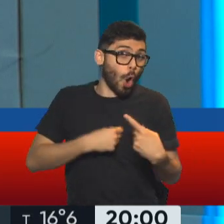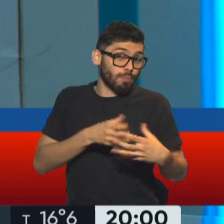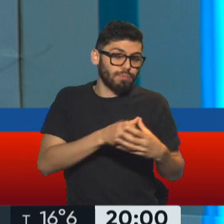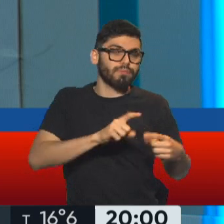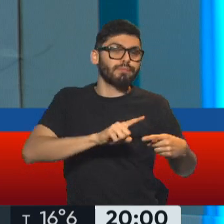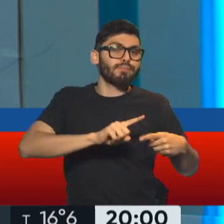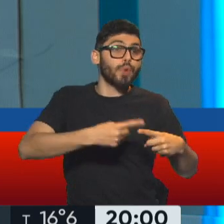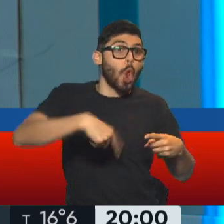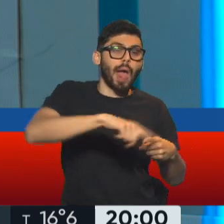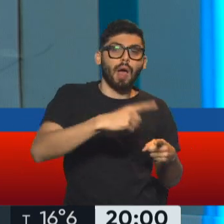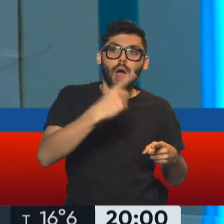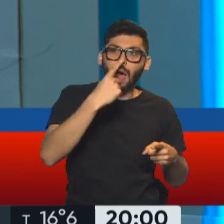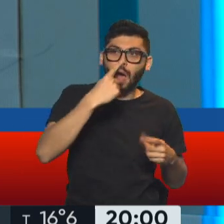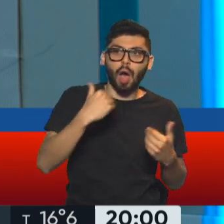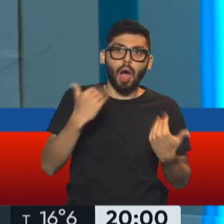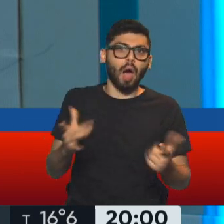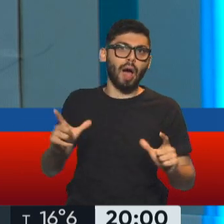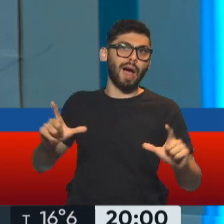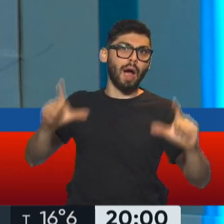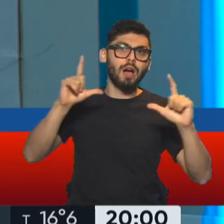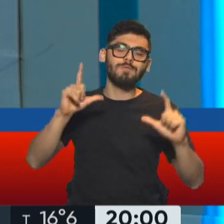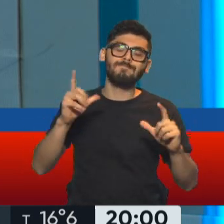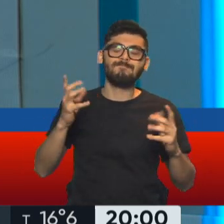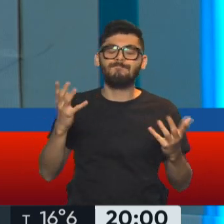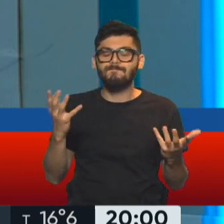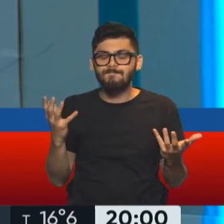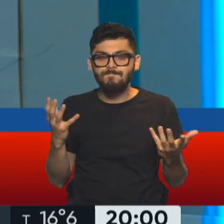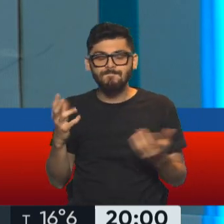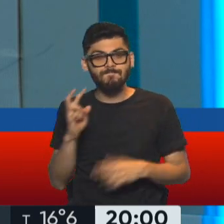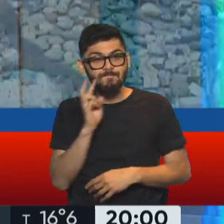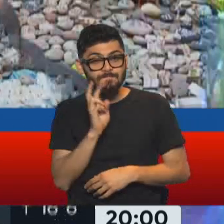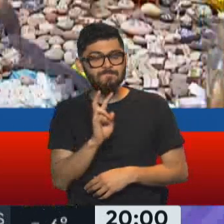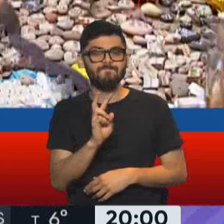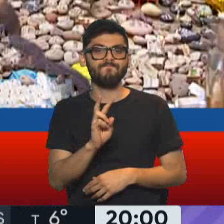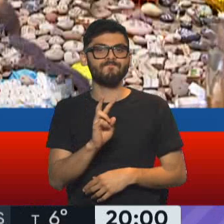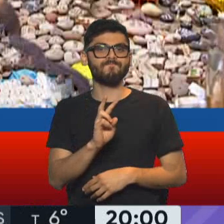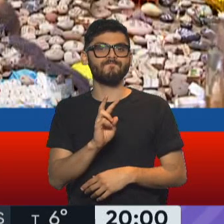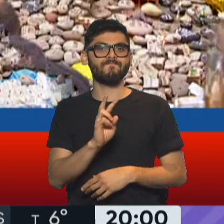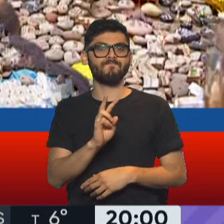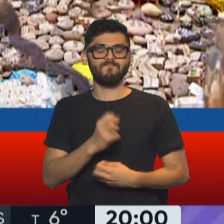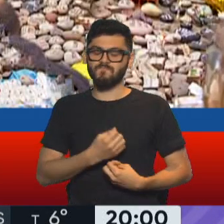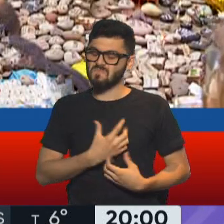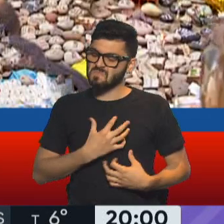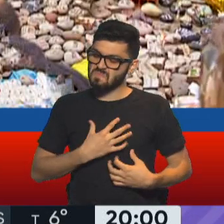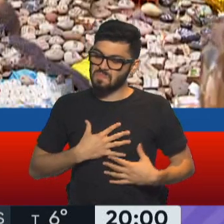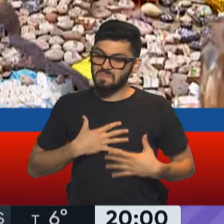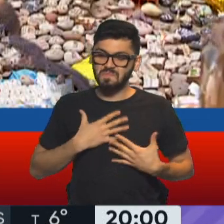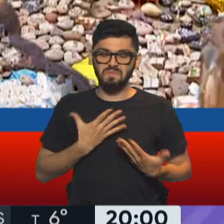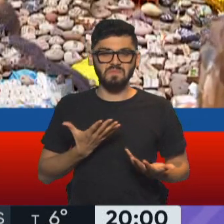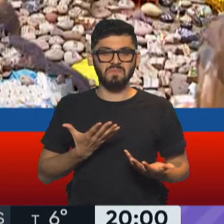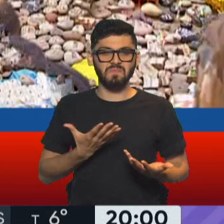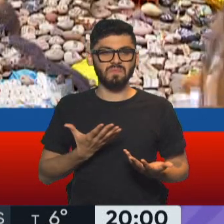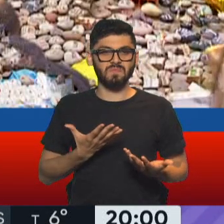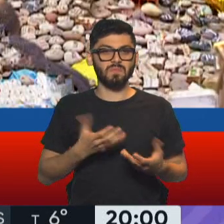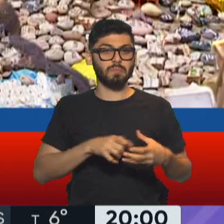de utilizar esto en su favor, mirá, no solo me produce una gran decepción respecto a la